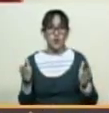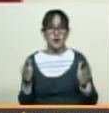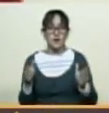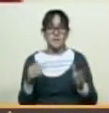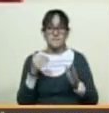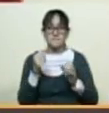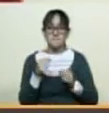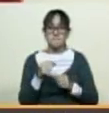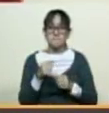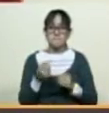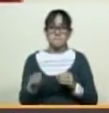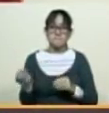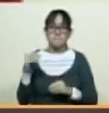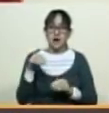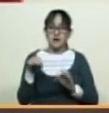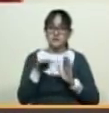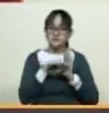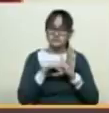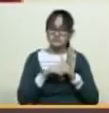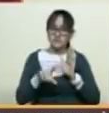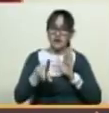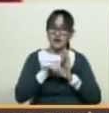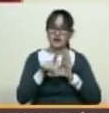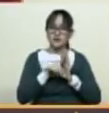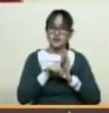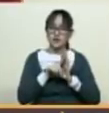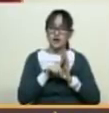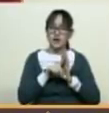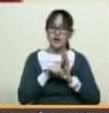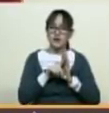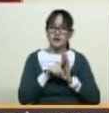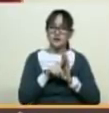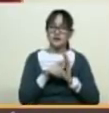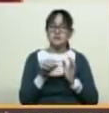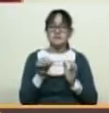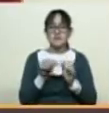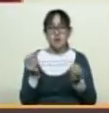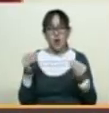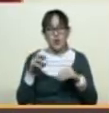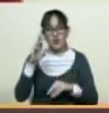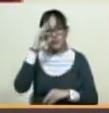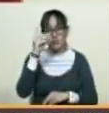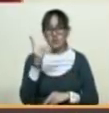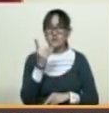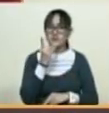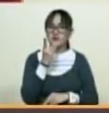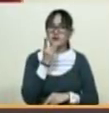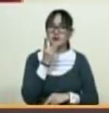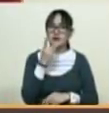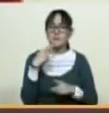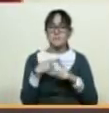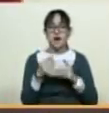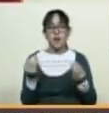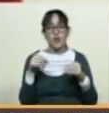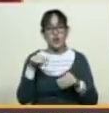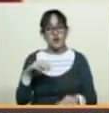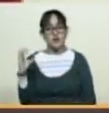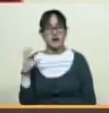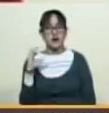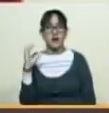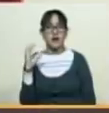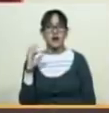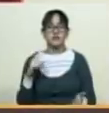garantías electorales a través de lo que fueron los acuerdos, tanto el de Santo Domingo como el acuerdo de Caracas, que